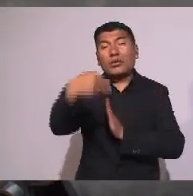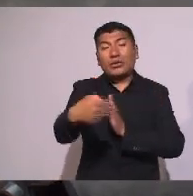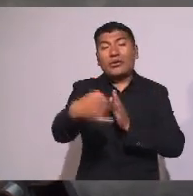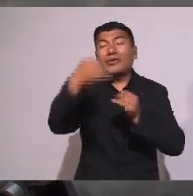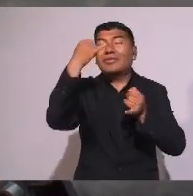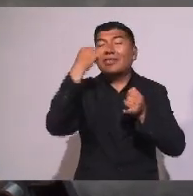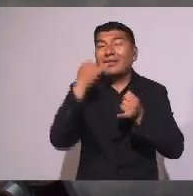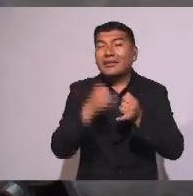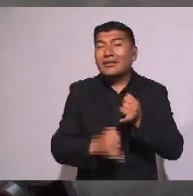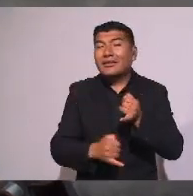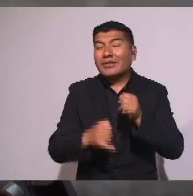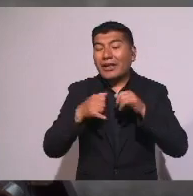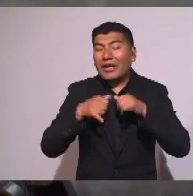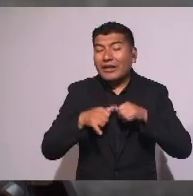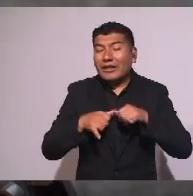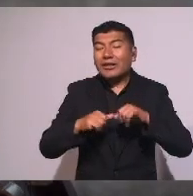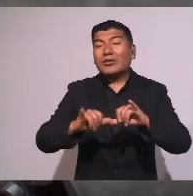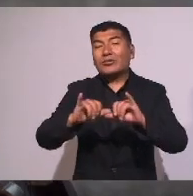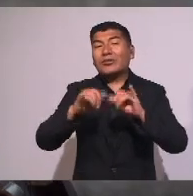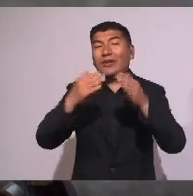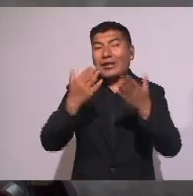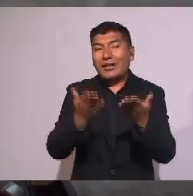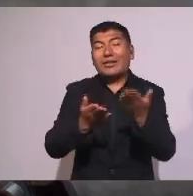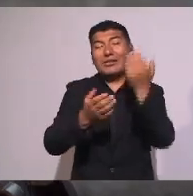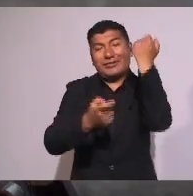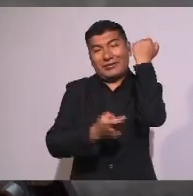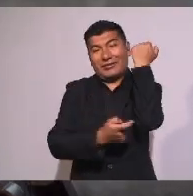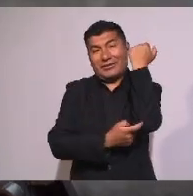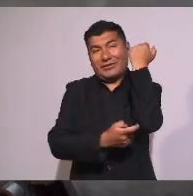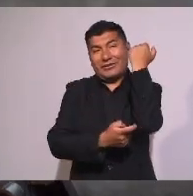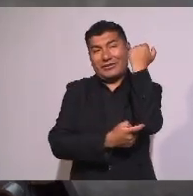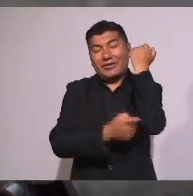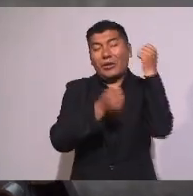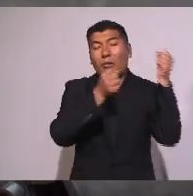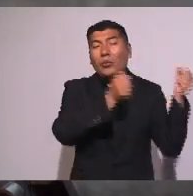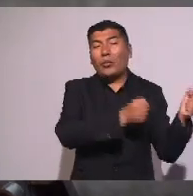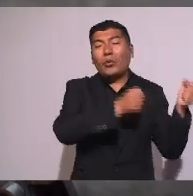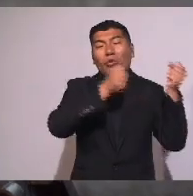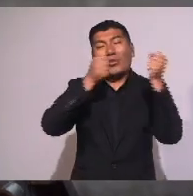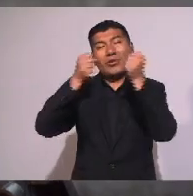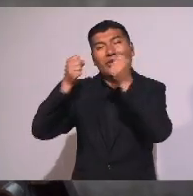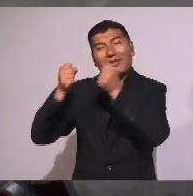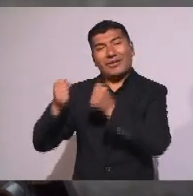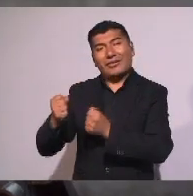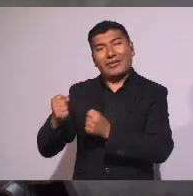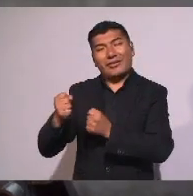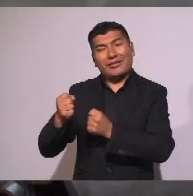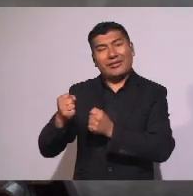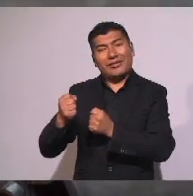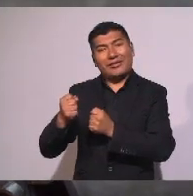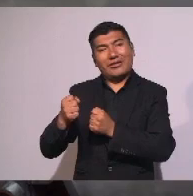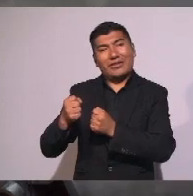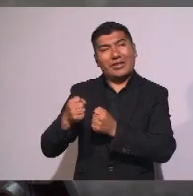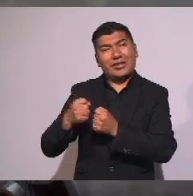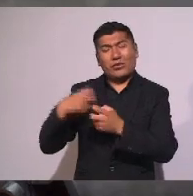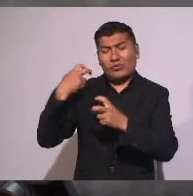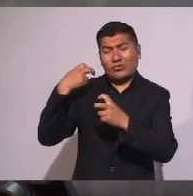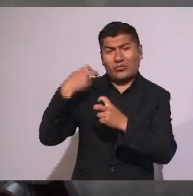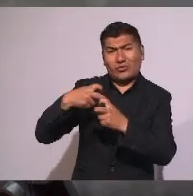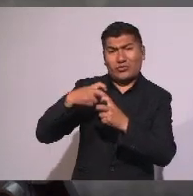finalmente, todavía viene la tentación del poder. Lo lleva al cerro